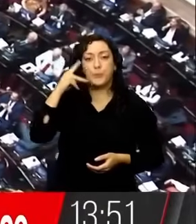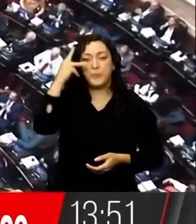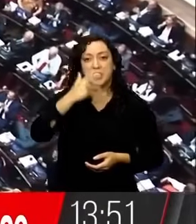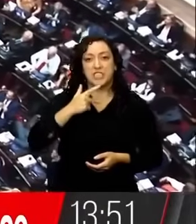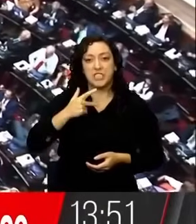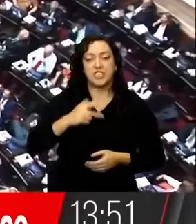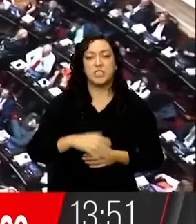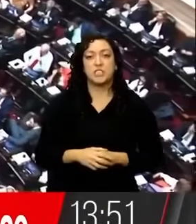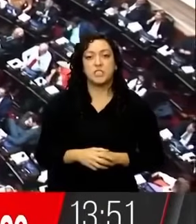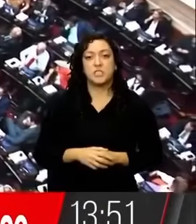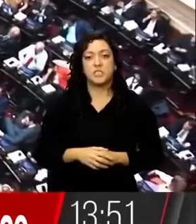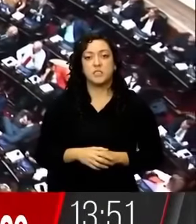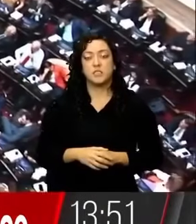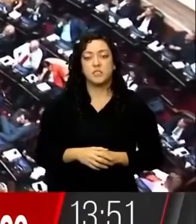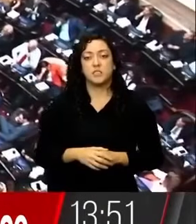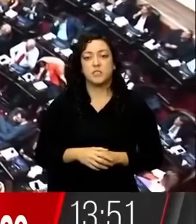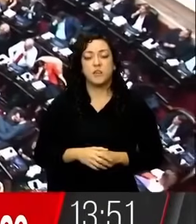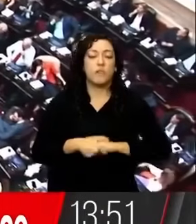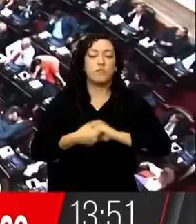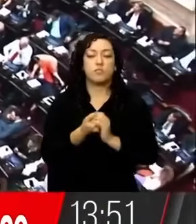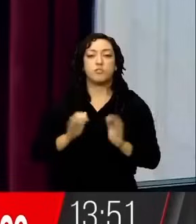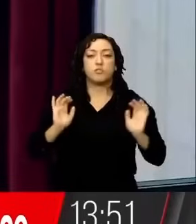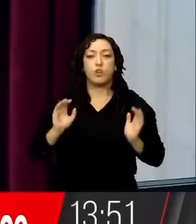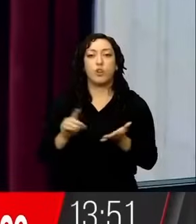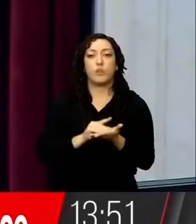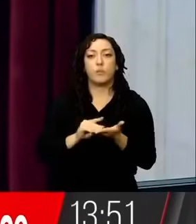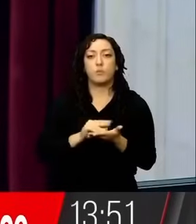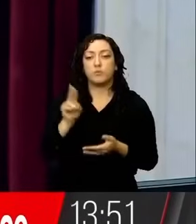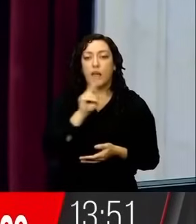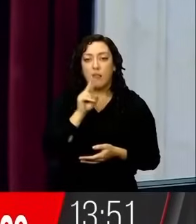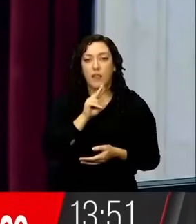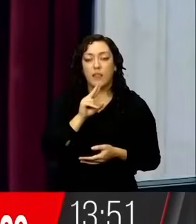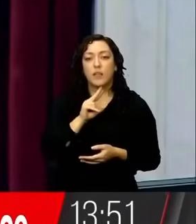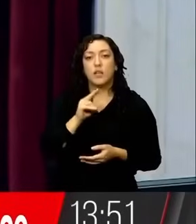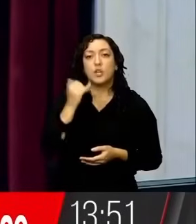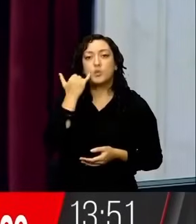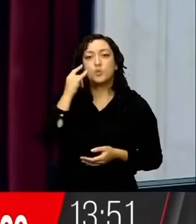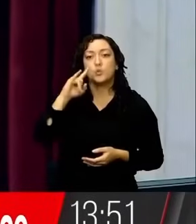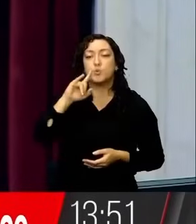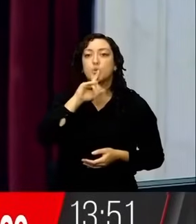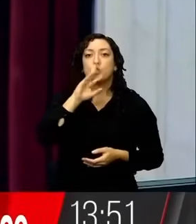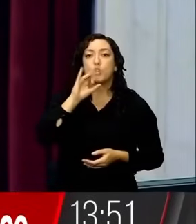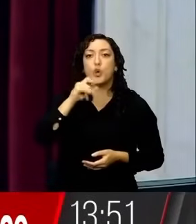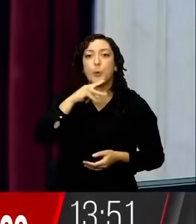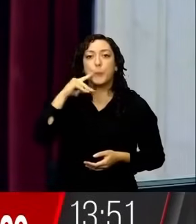Diputada Volnovich. Abstención. Diputada Carolina Yutrovich.